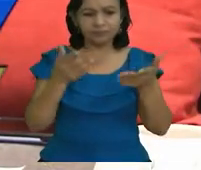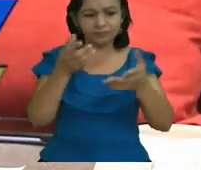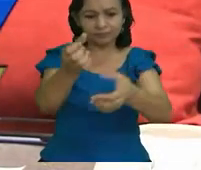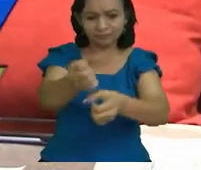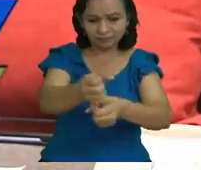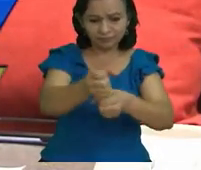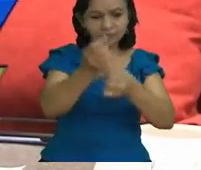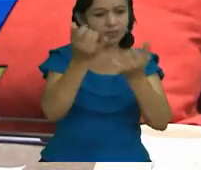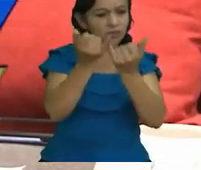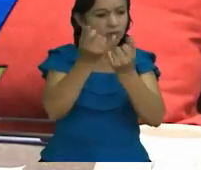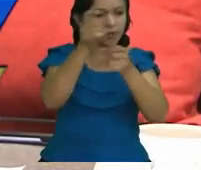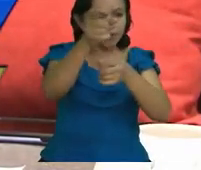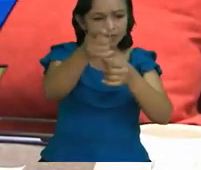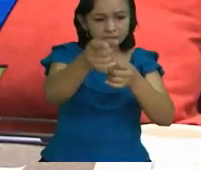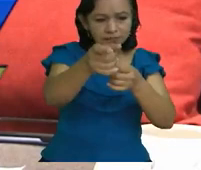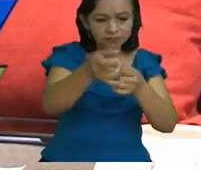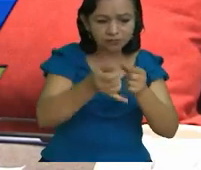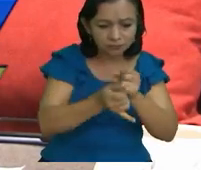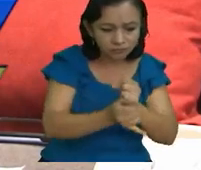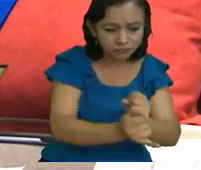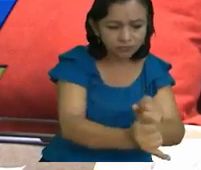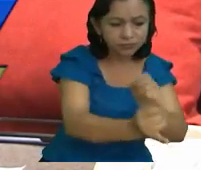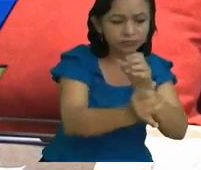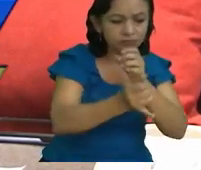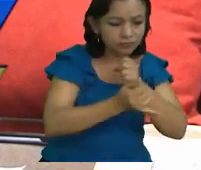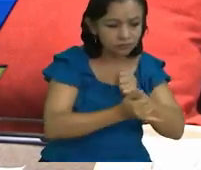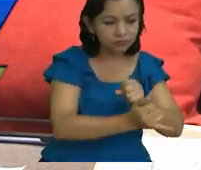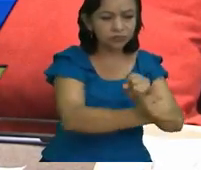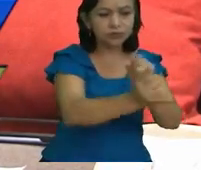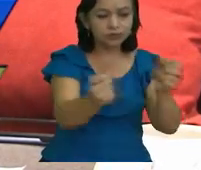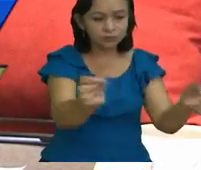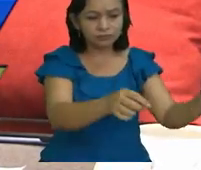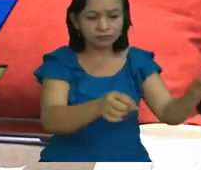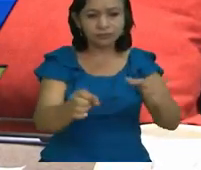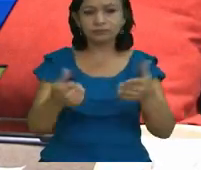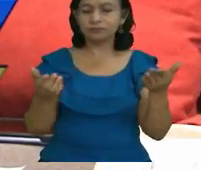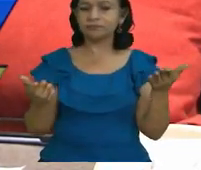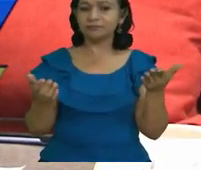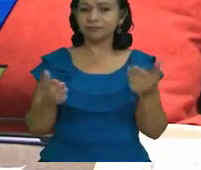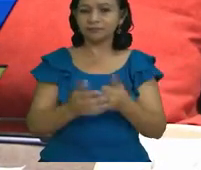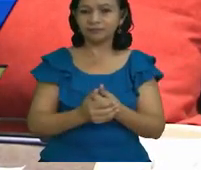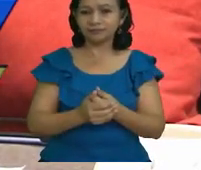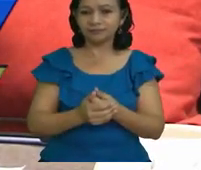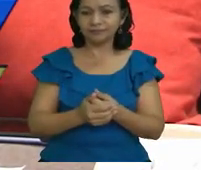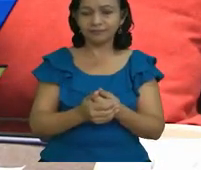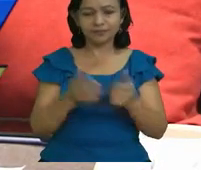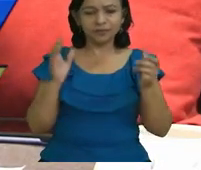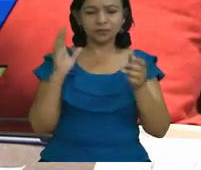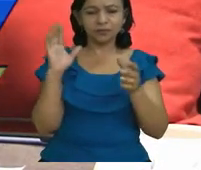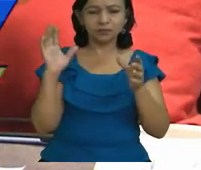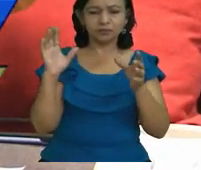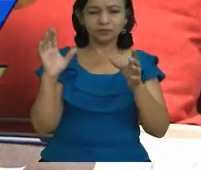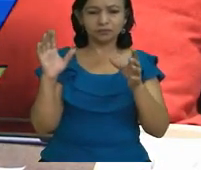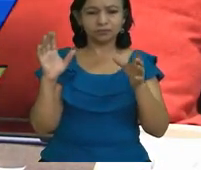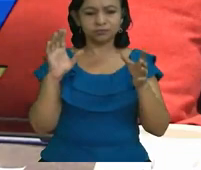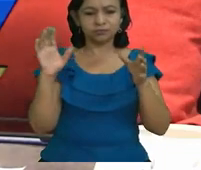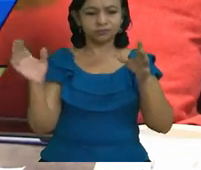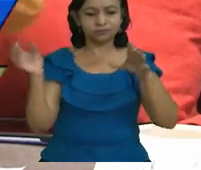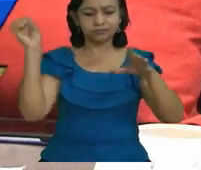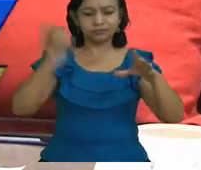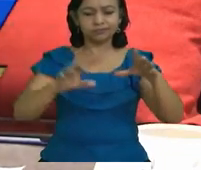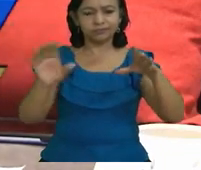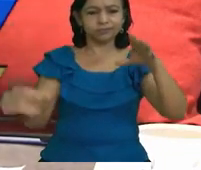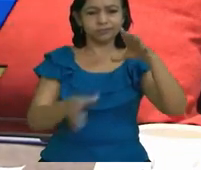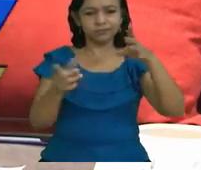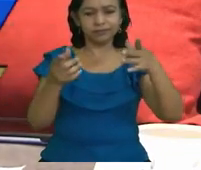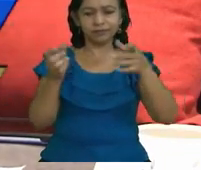ahorró la cantidad de semillas que voy a sembrar. Agarré una lavadora, agarré